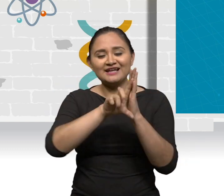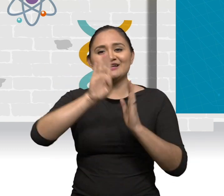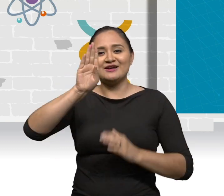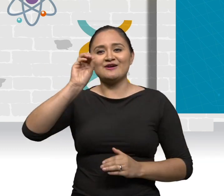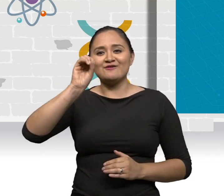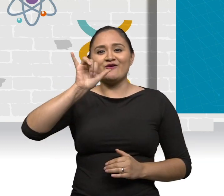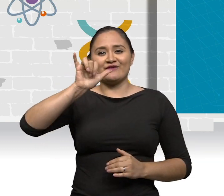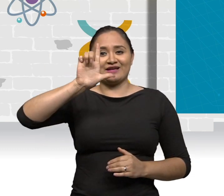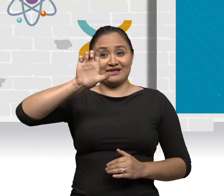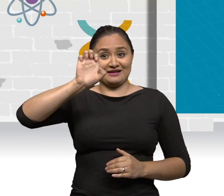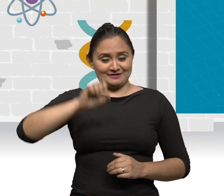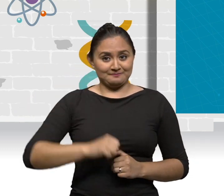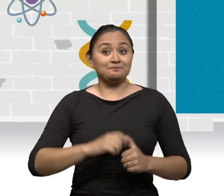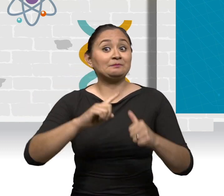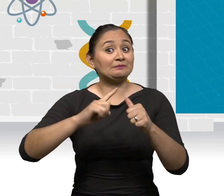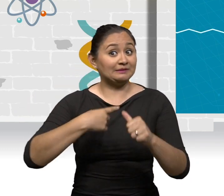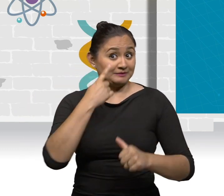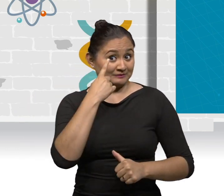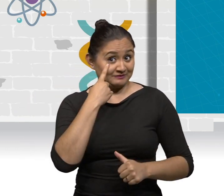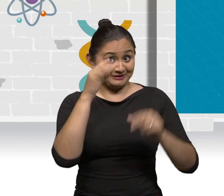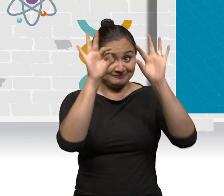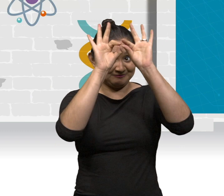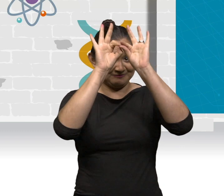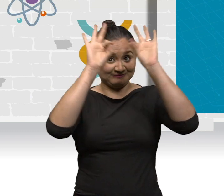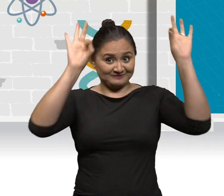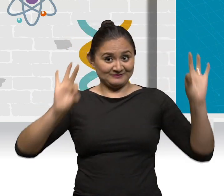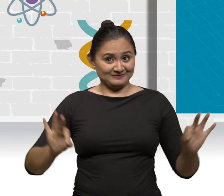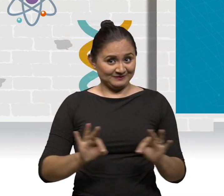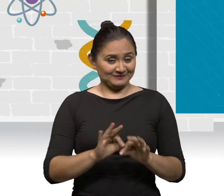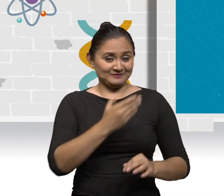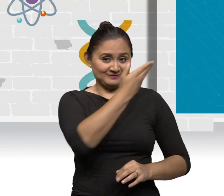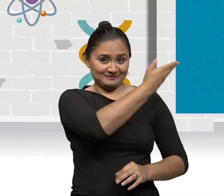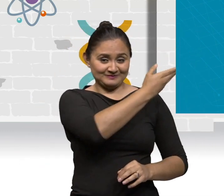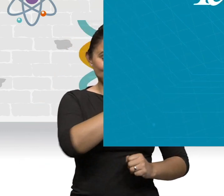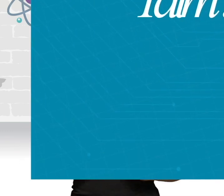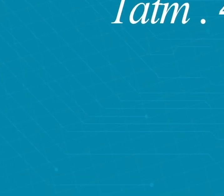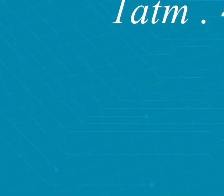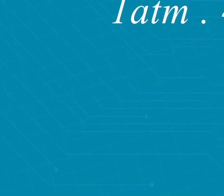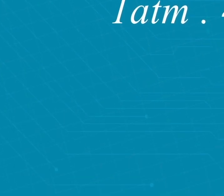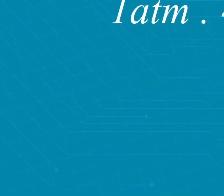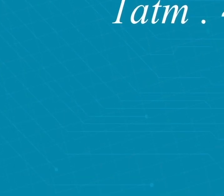Usaremos la ley de Boyle para calcularlo. Primero, escribimos la ley y sustituimos los